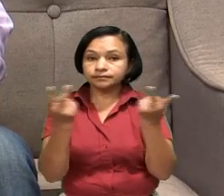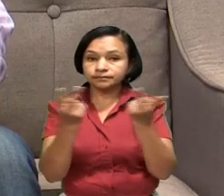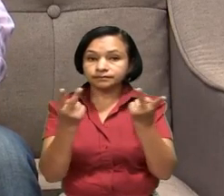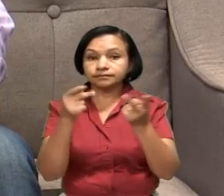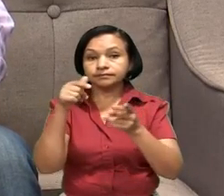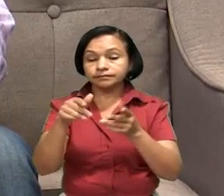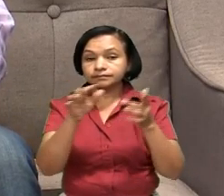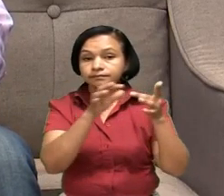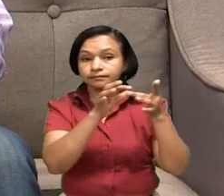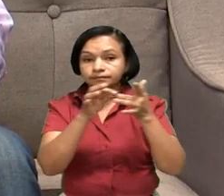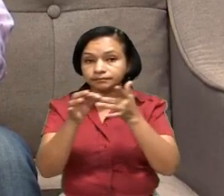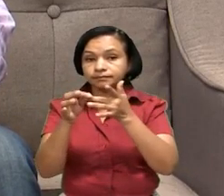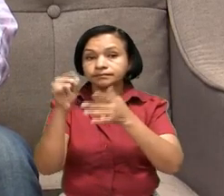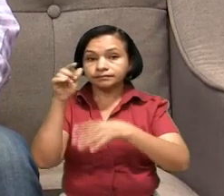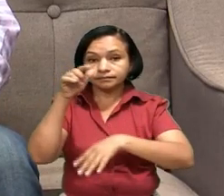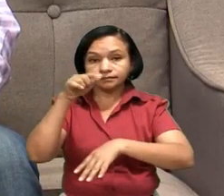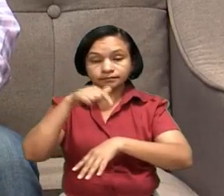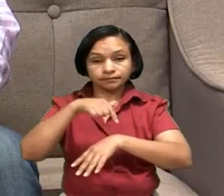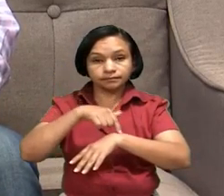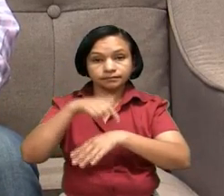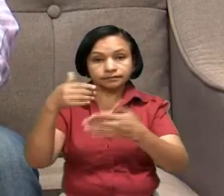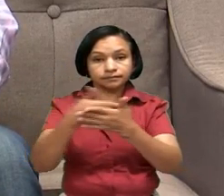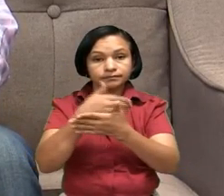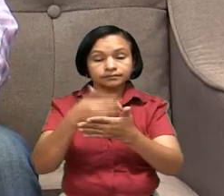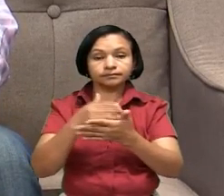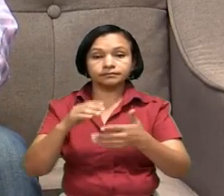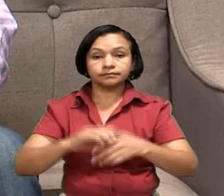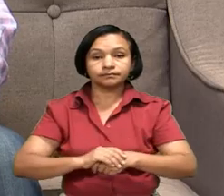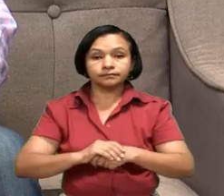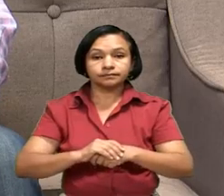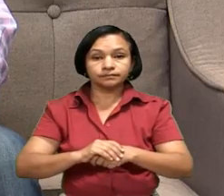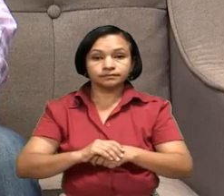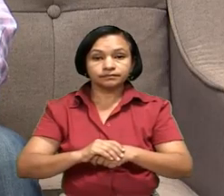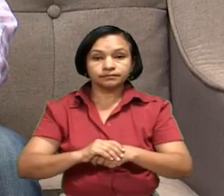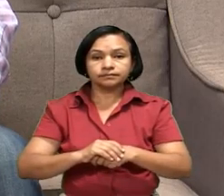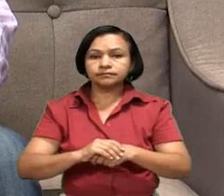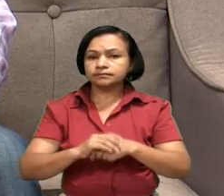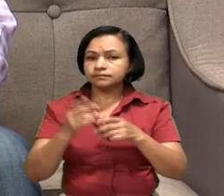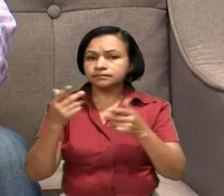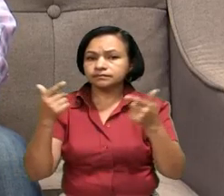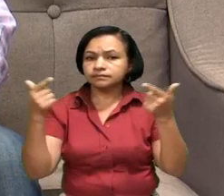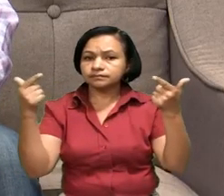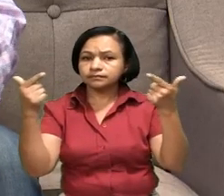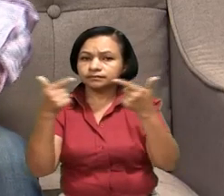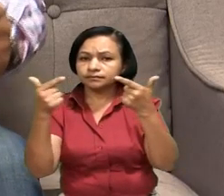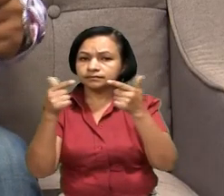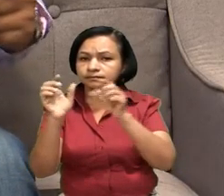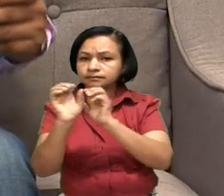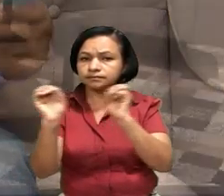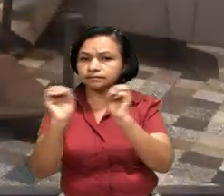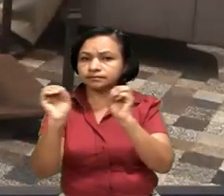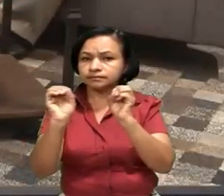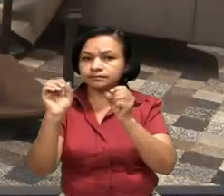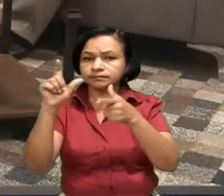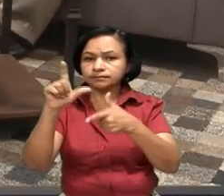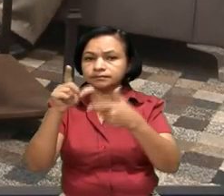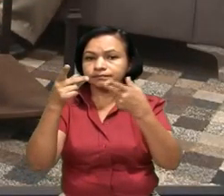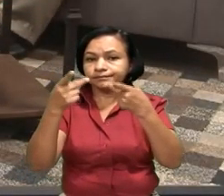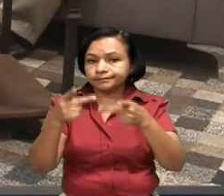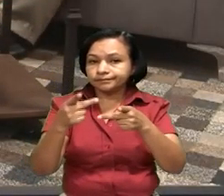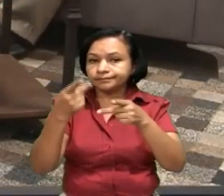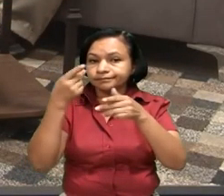especial de si bien es cierto no hay guerra declarada en la región latinoamericana pero hay una especie de combate de baja intensidad en